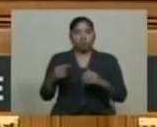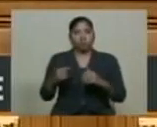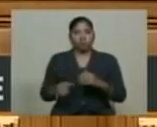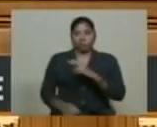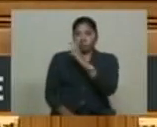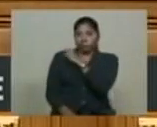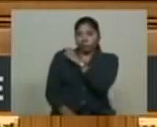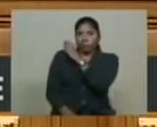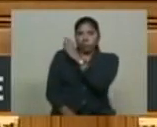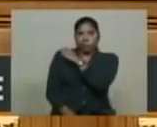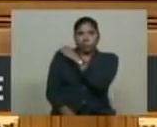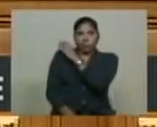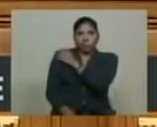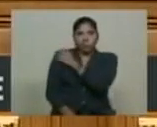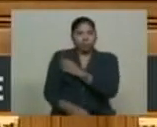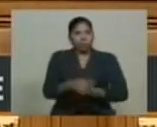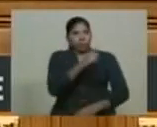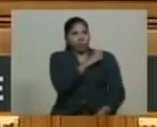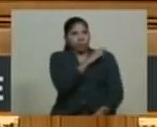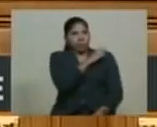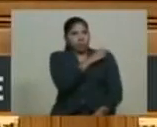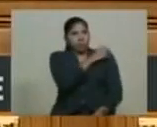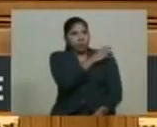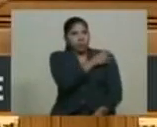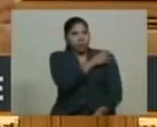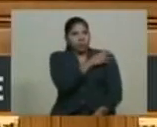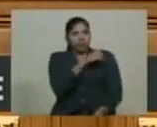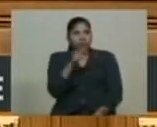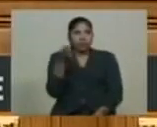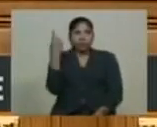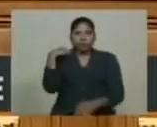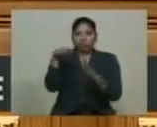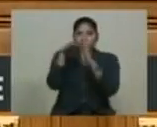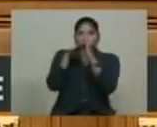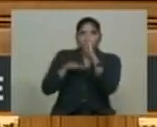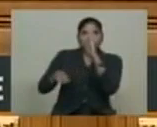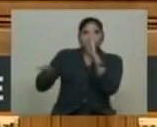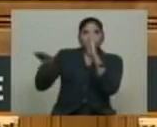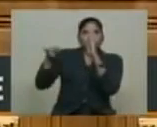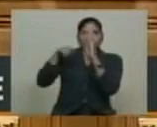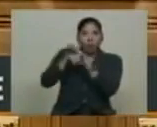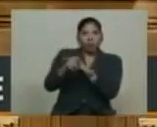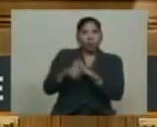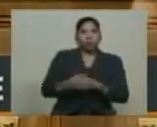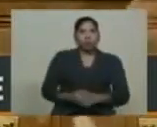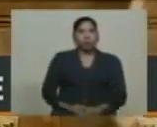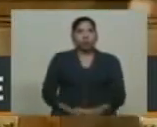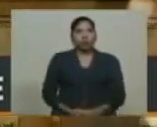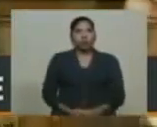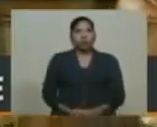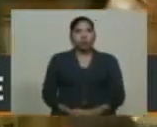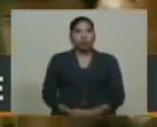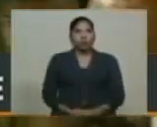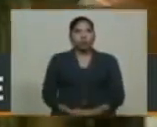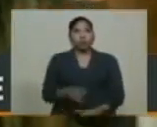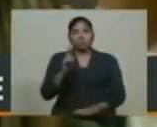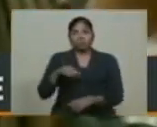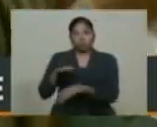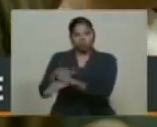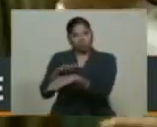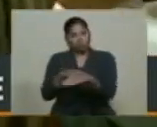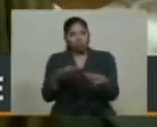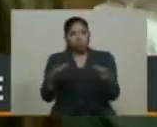generales y almirantes, realizado en el Panteón Nacional ayer mismo, al pedir a nuestra Fuerza Armada Nacional